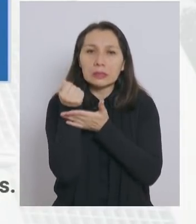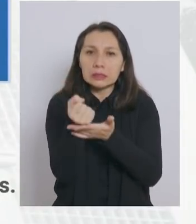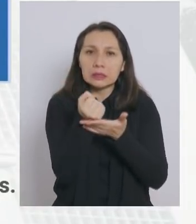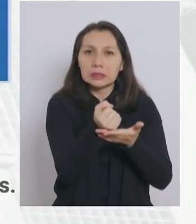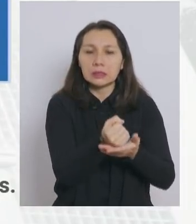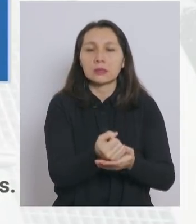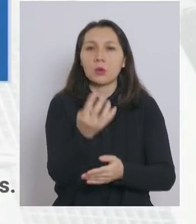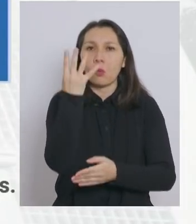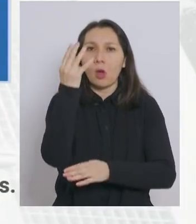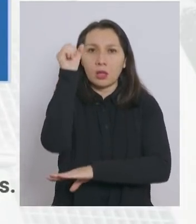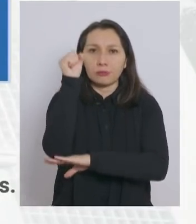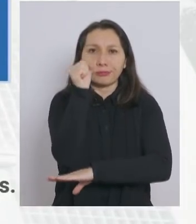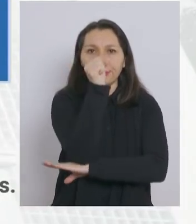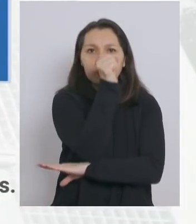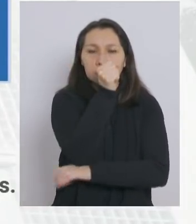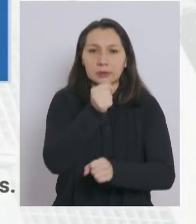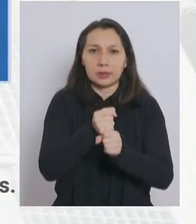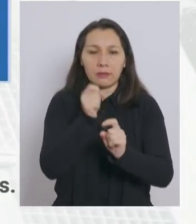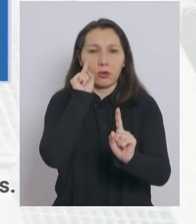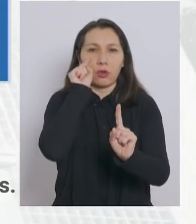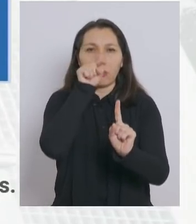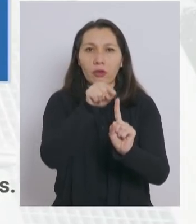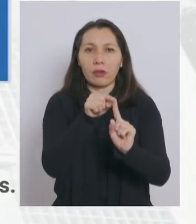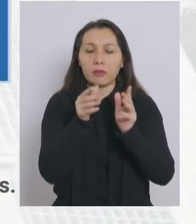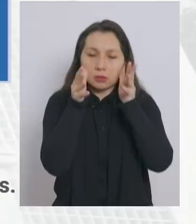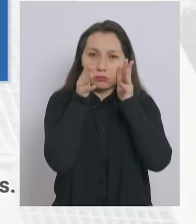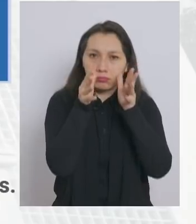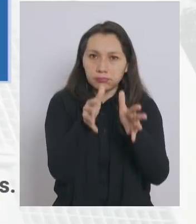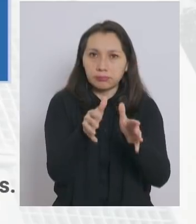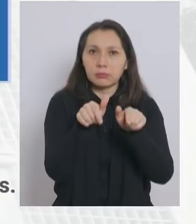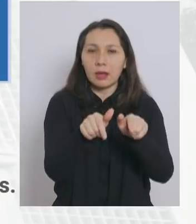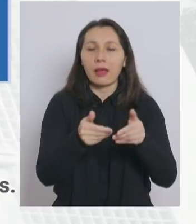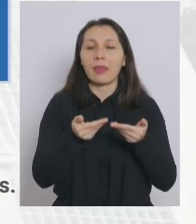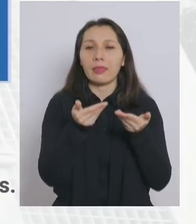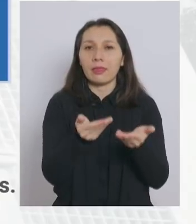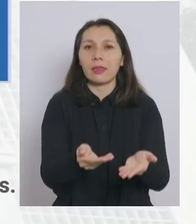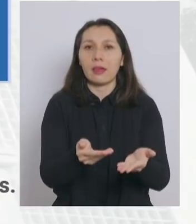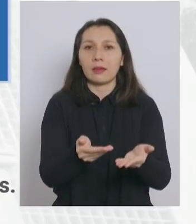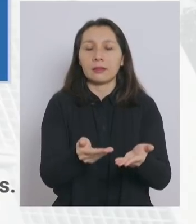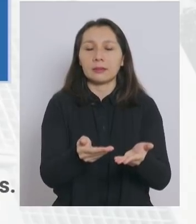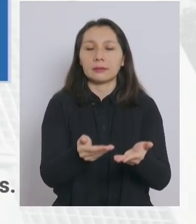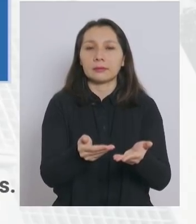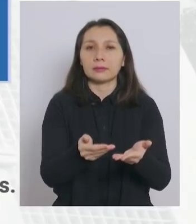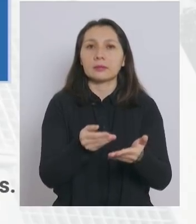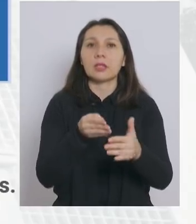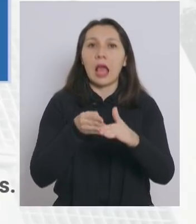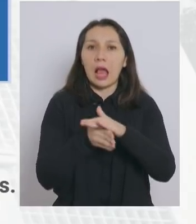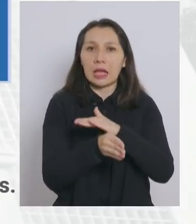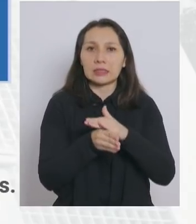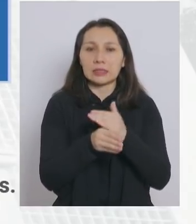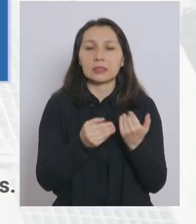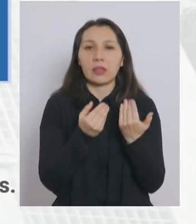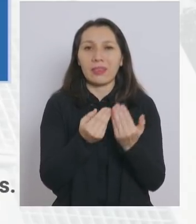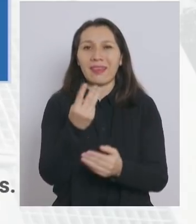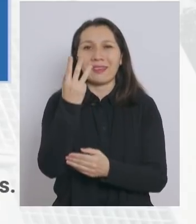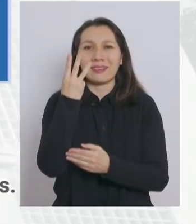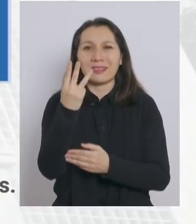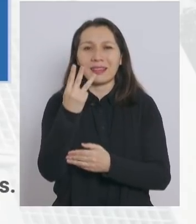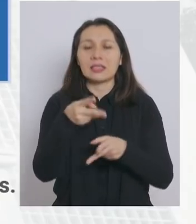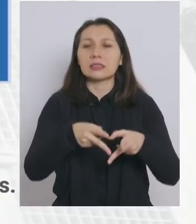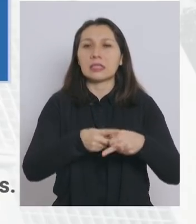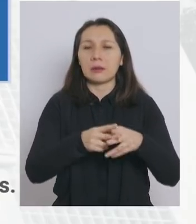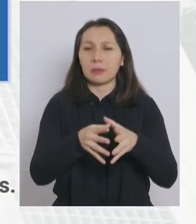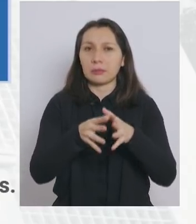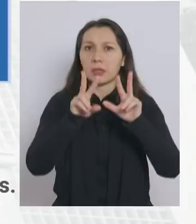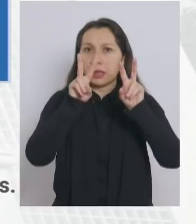de 4 pilares de trabajo, con el objetivo de abordar el acceso a 3 grandes